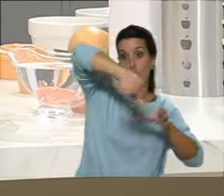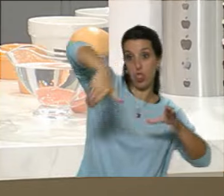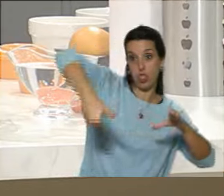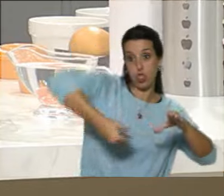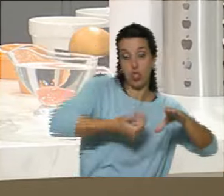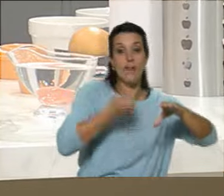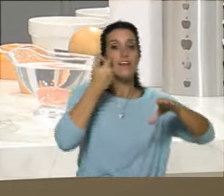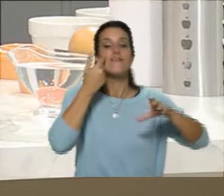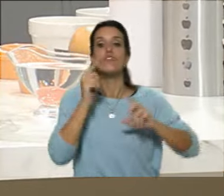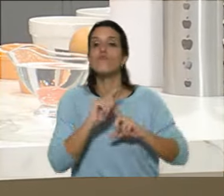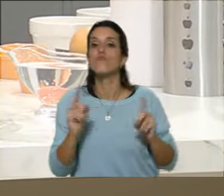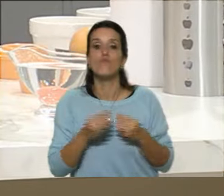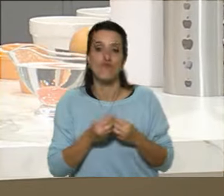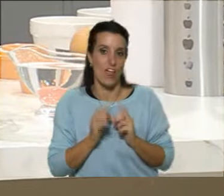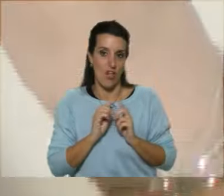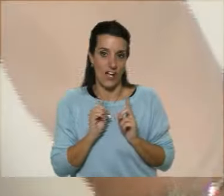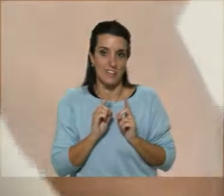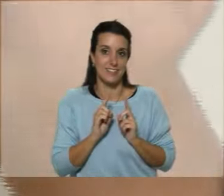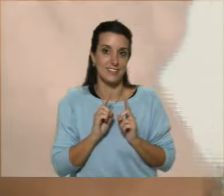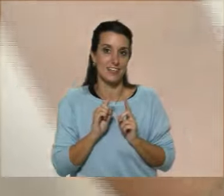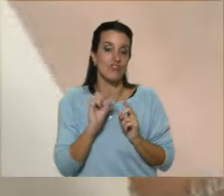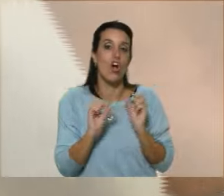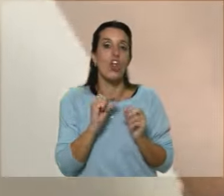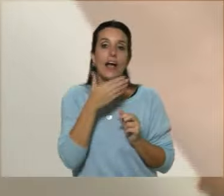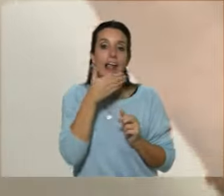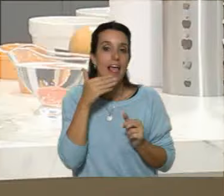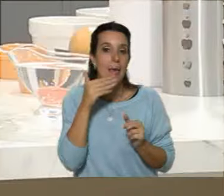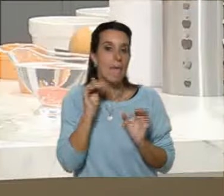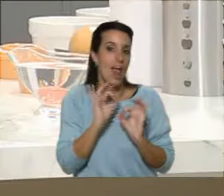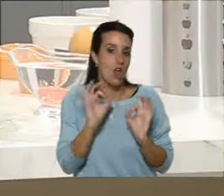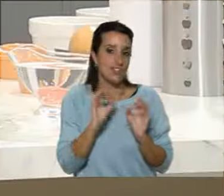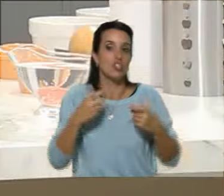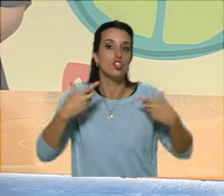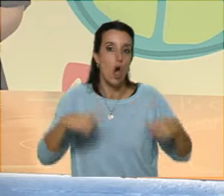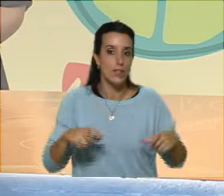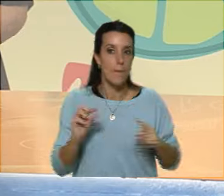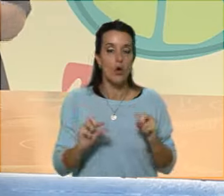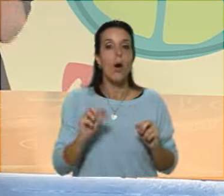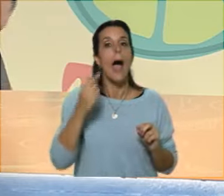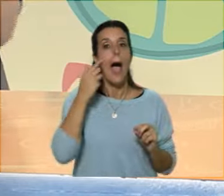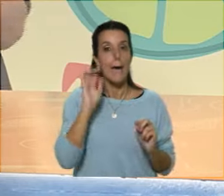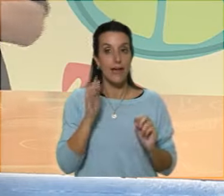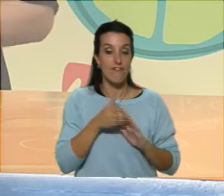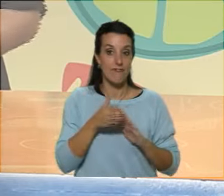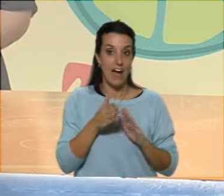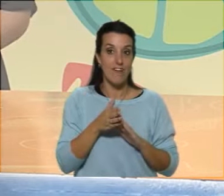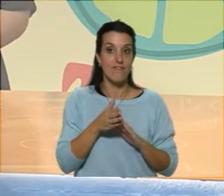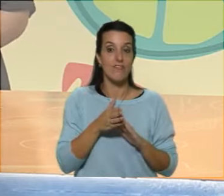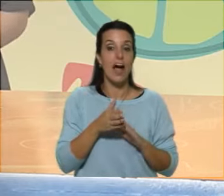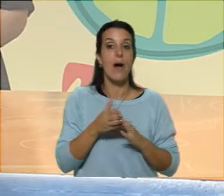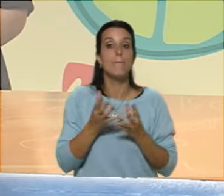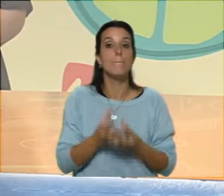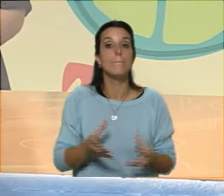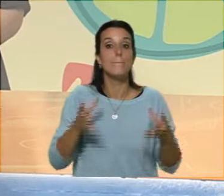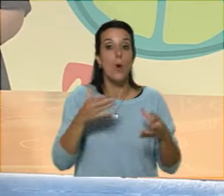Viste que no es mucha porque la realidad es que lleva esto de crema pastelera, no lleva tanta la torta. Paulita, ¿te parece que mientras que vas pasando al bol la